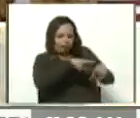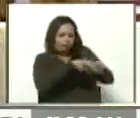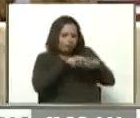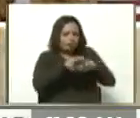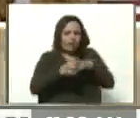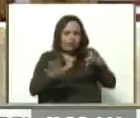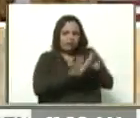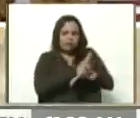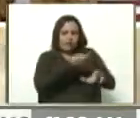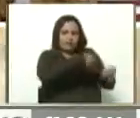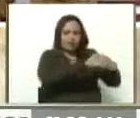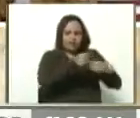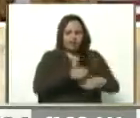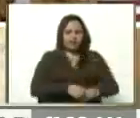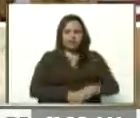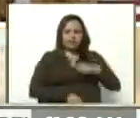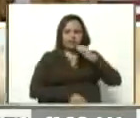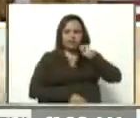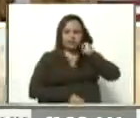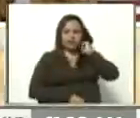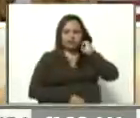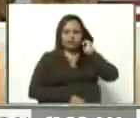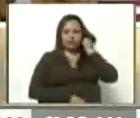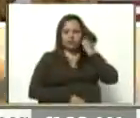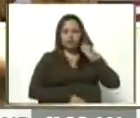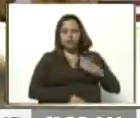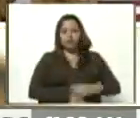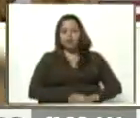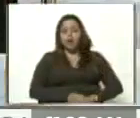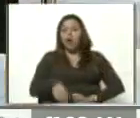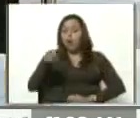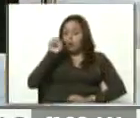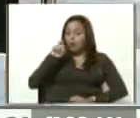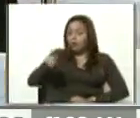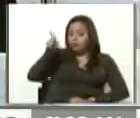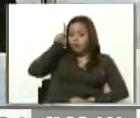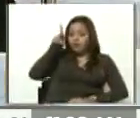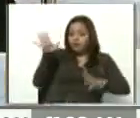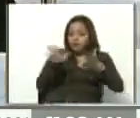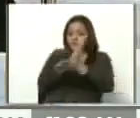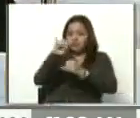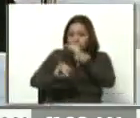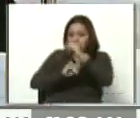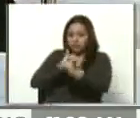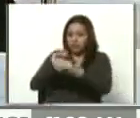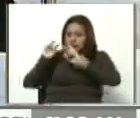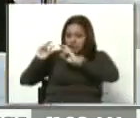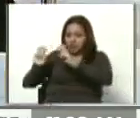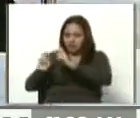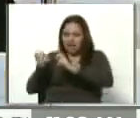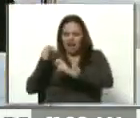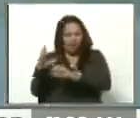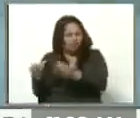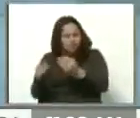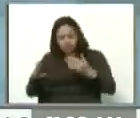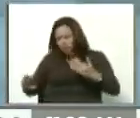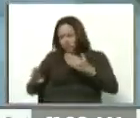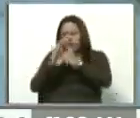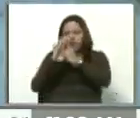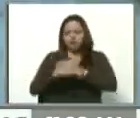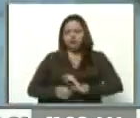interno. Profe, ahora bien, en el ámbito internacional, hubo mucho bloqueo, no